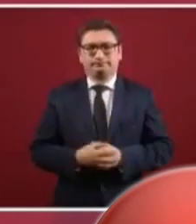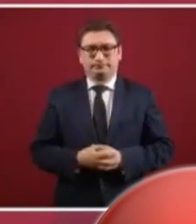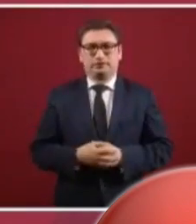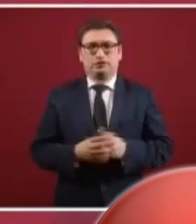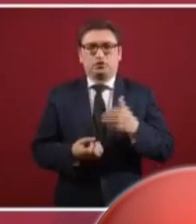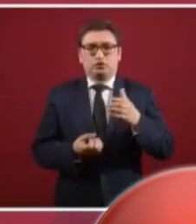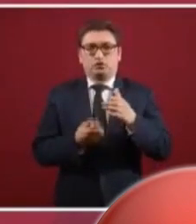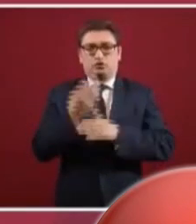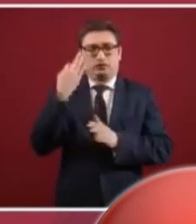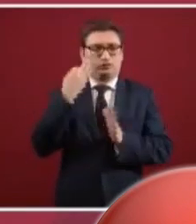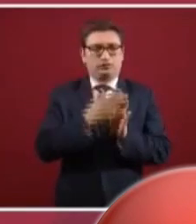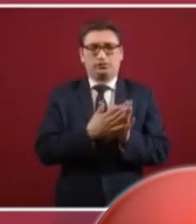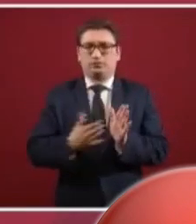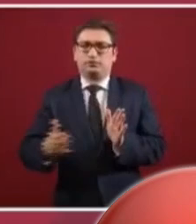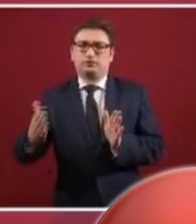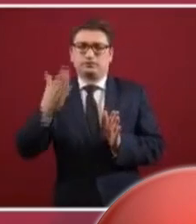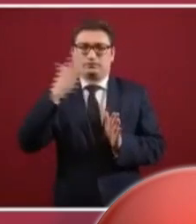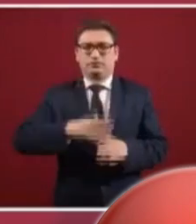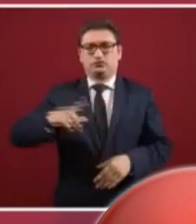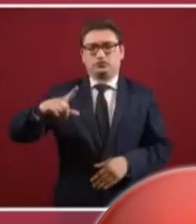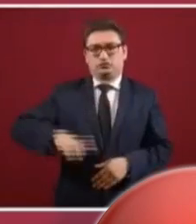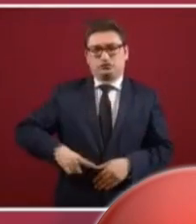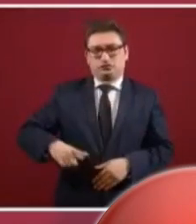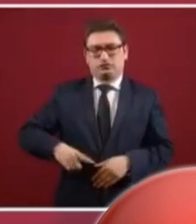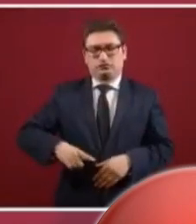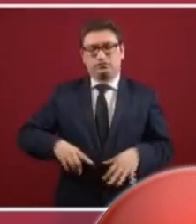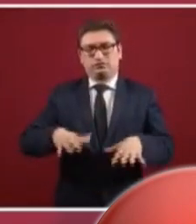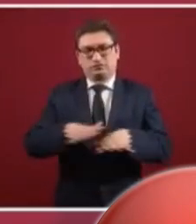la nueva etapa de la vida pública de México.